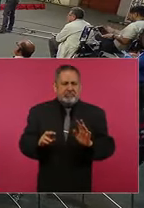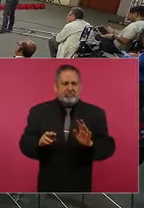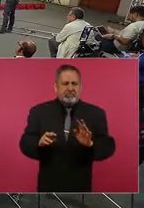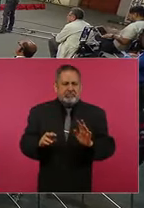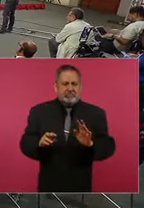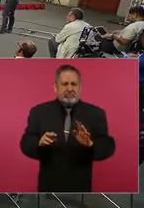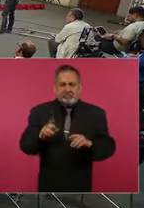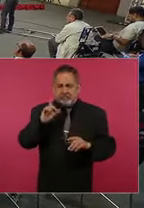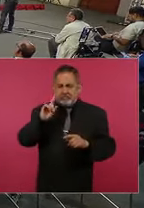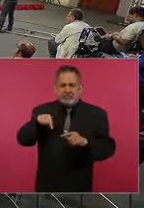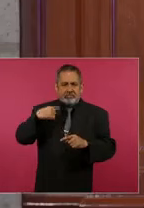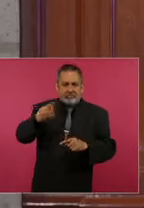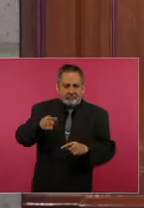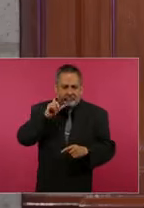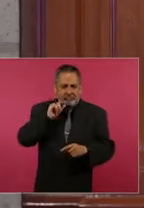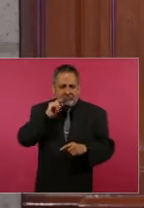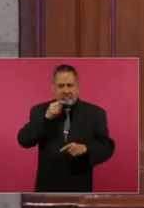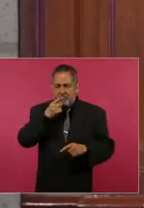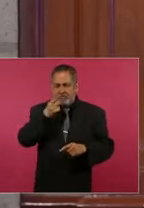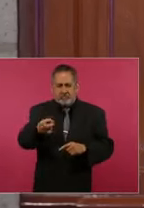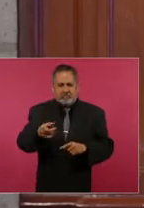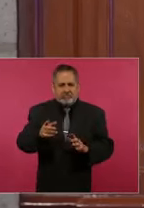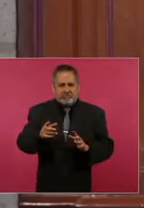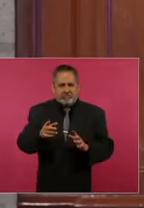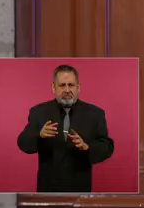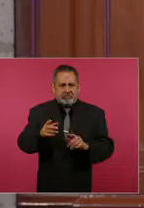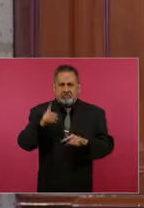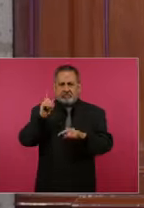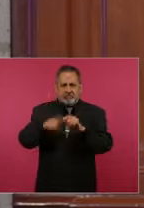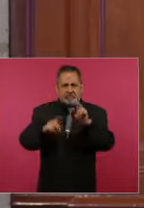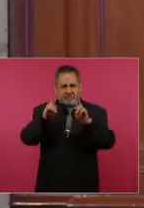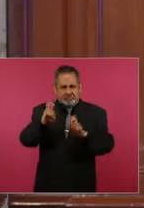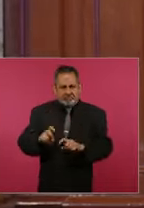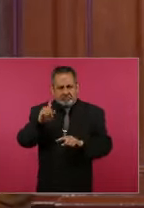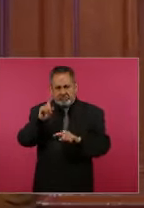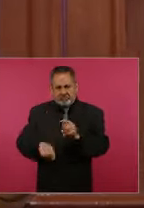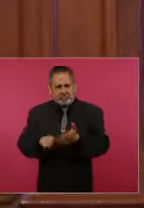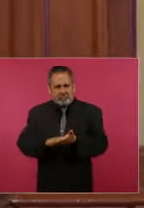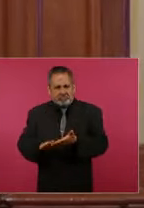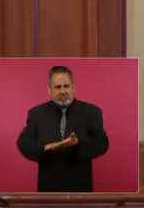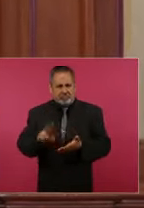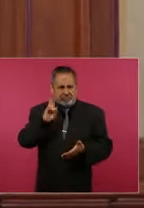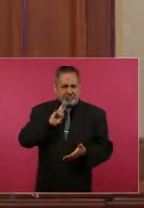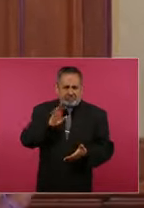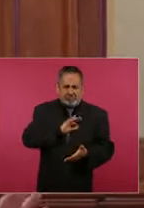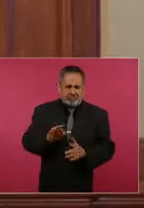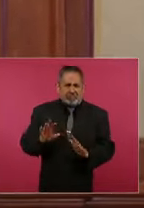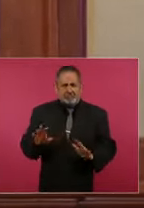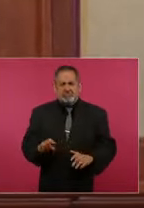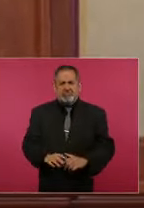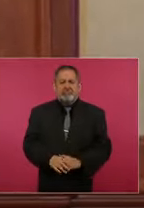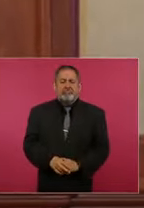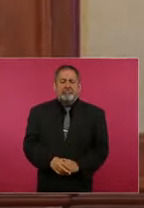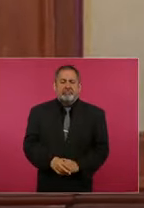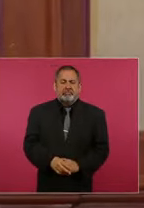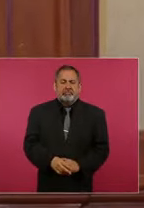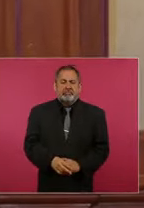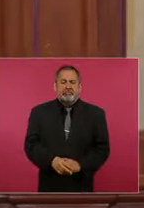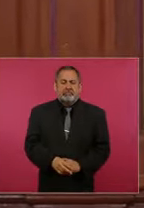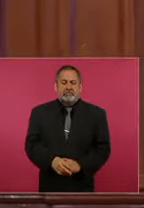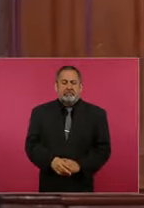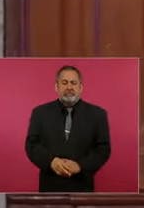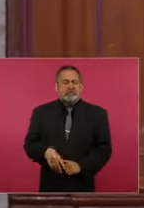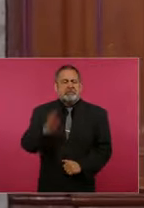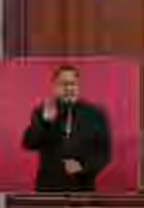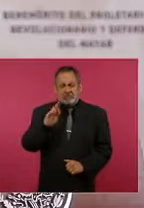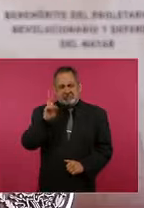Y que al día siguiente, sí, la bajemos siempre completa. Y cuando, siempre y cuando haya algún tipo de violación. Porque uh-huh. Sí,